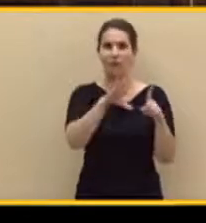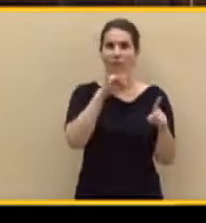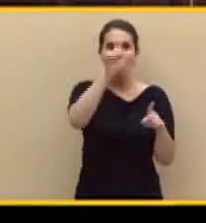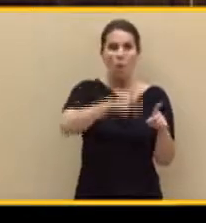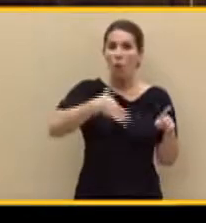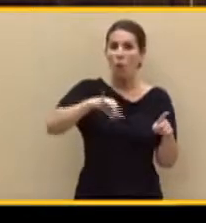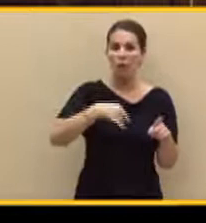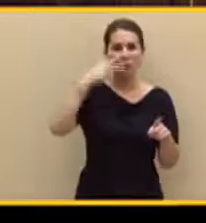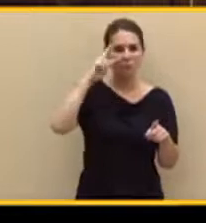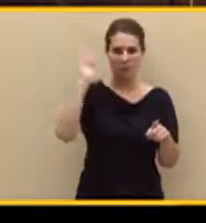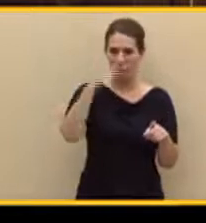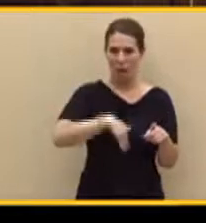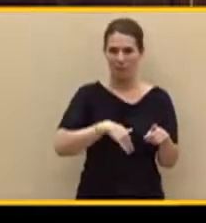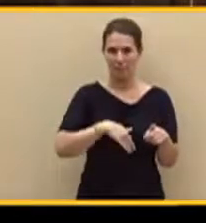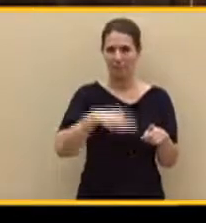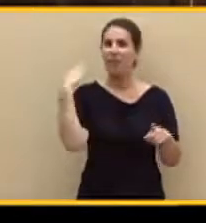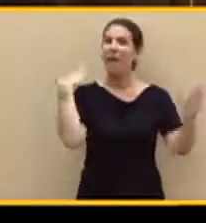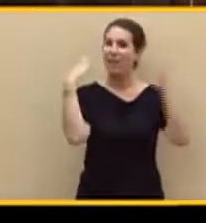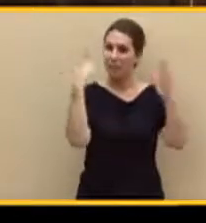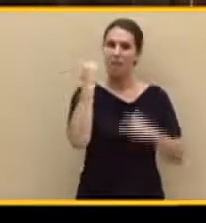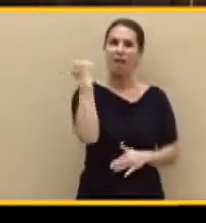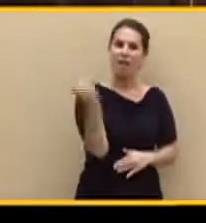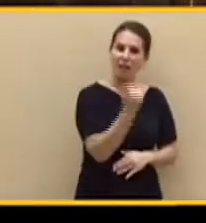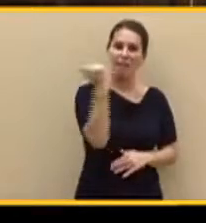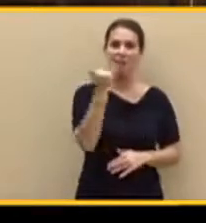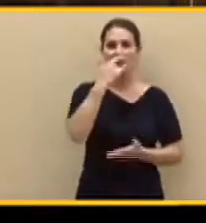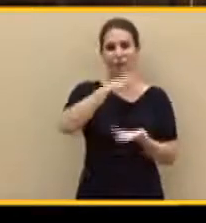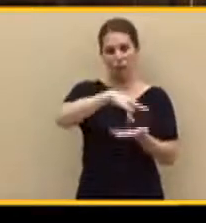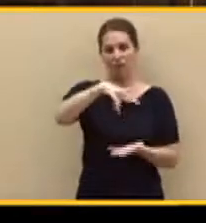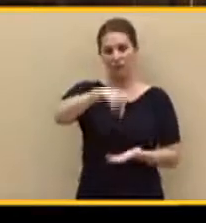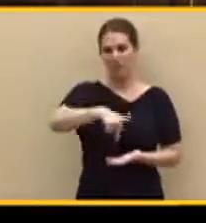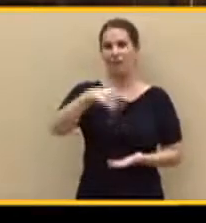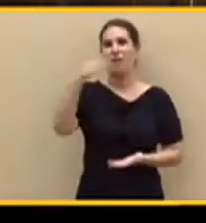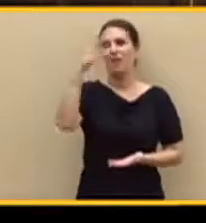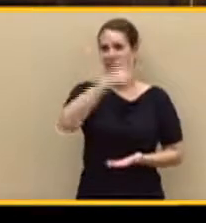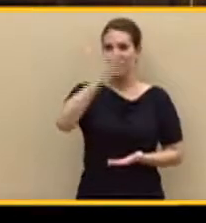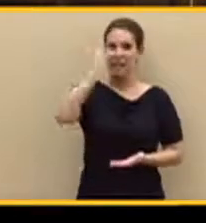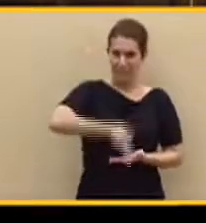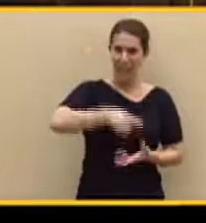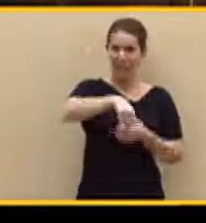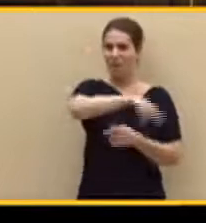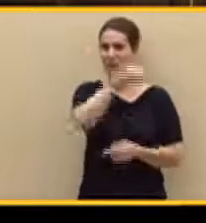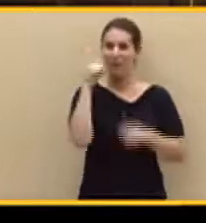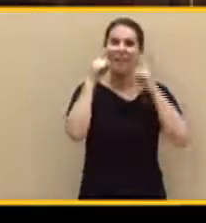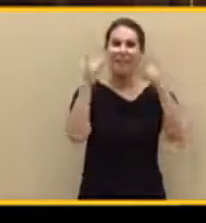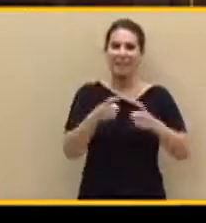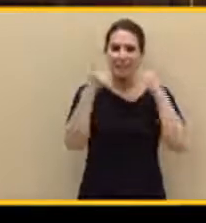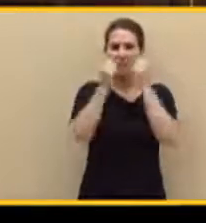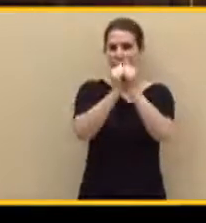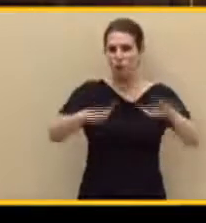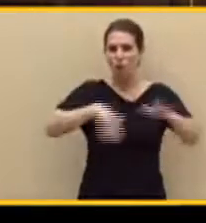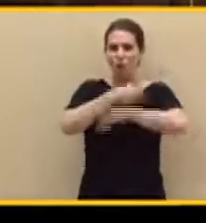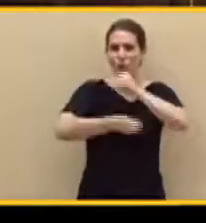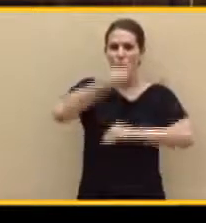De hecho, en su etapa como jefe de la Fiscalía de Madrid, Mois intentó prohibir la difusión y el uso judicial de los correos del